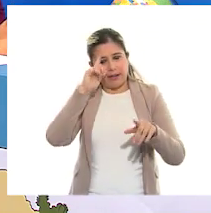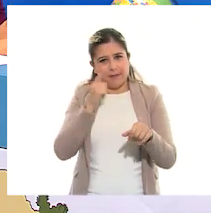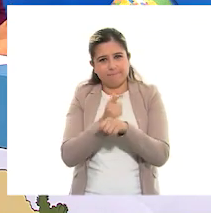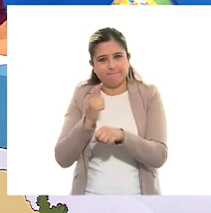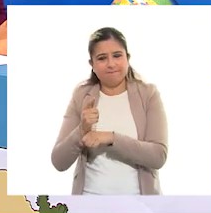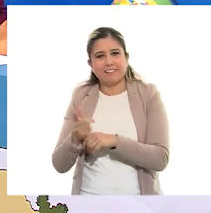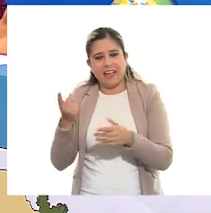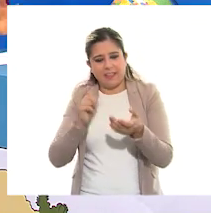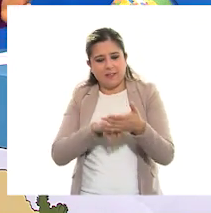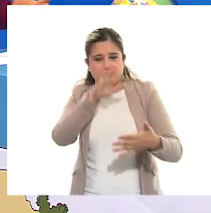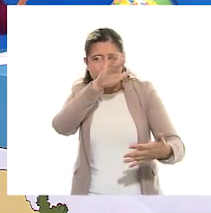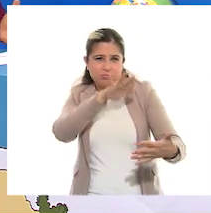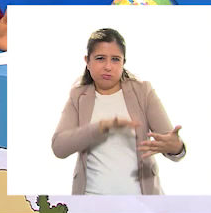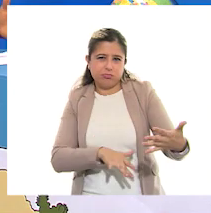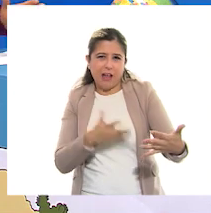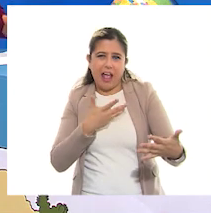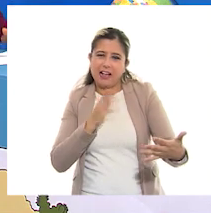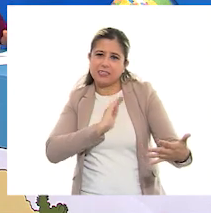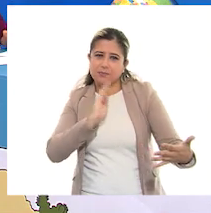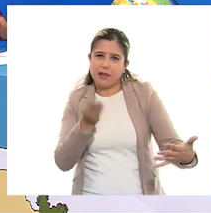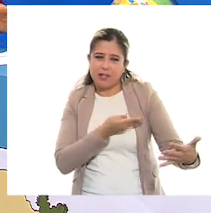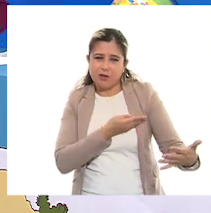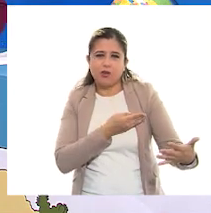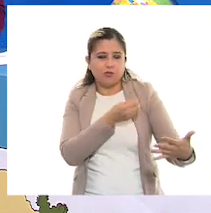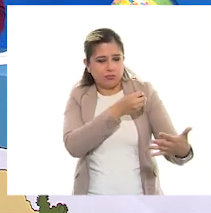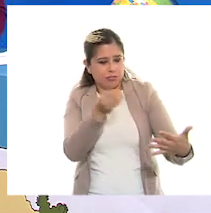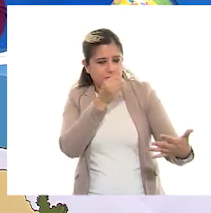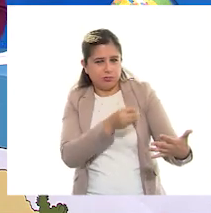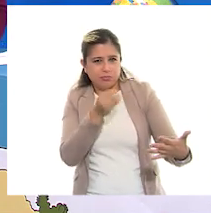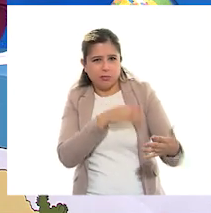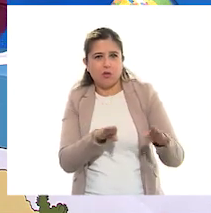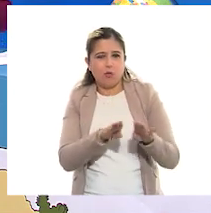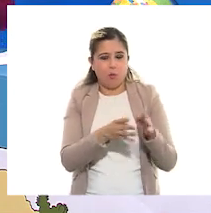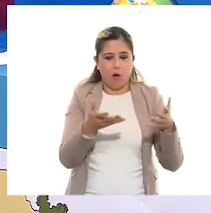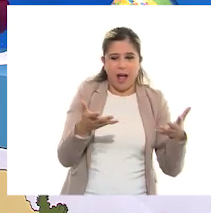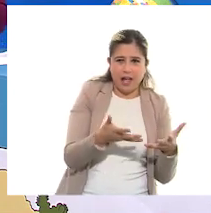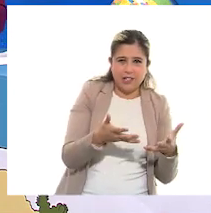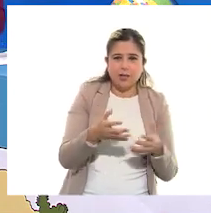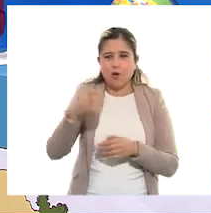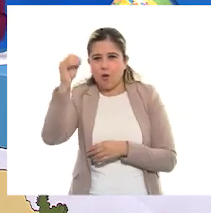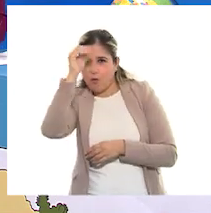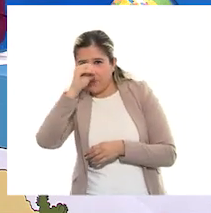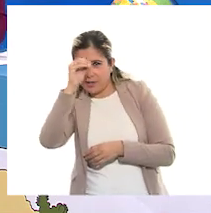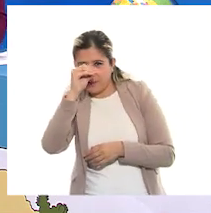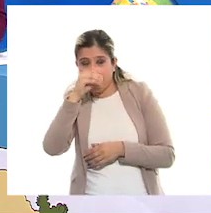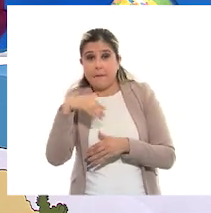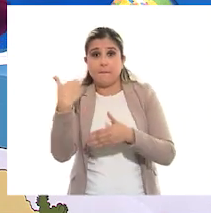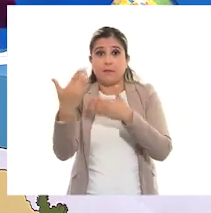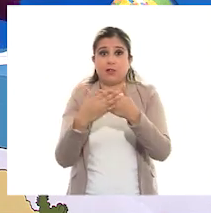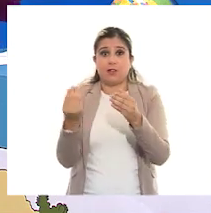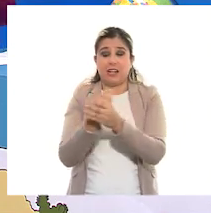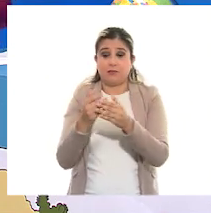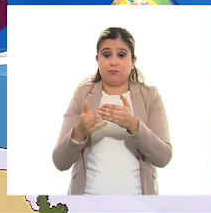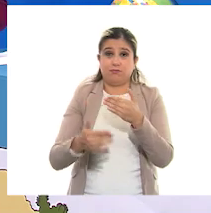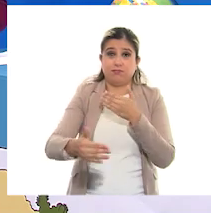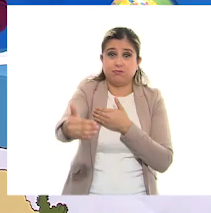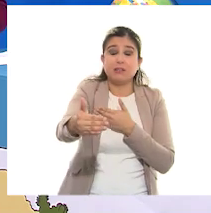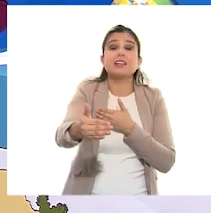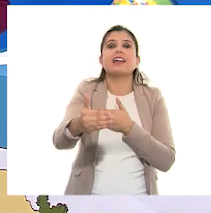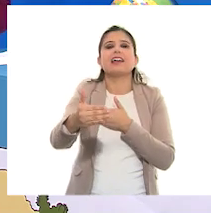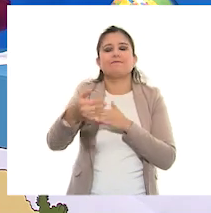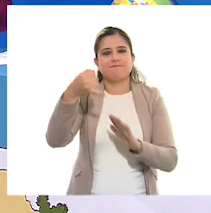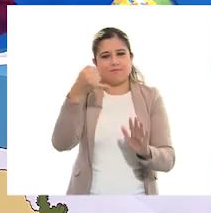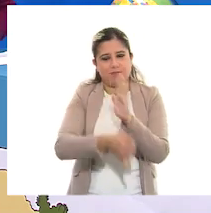de contenido como la diferencia entre hechos y opiniones. A lo largo de las próximas clases profundizaremos en